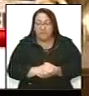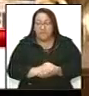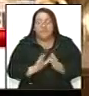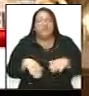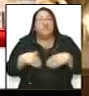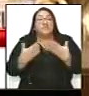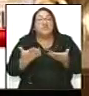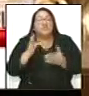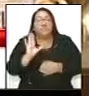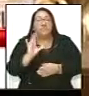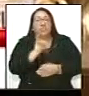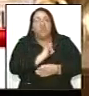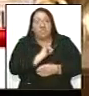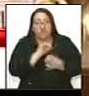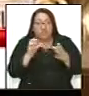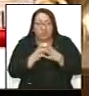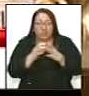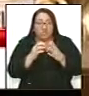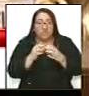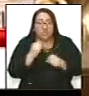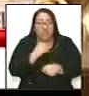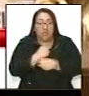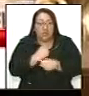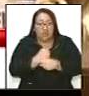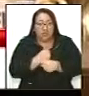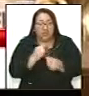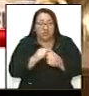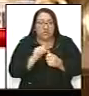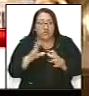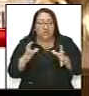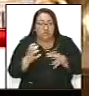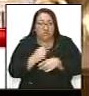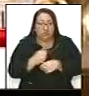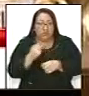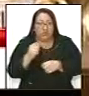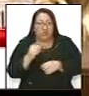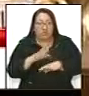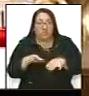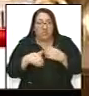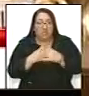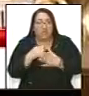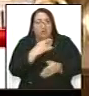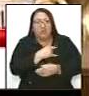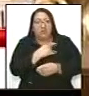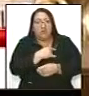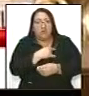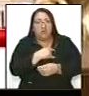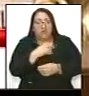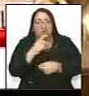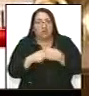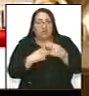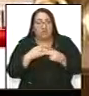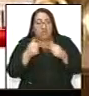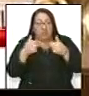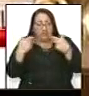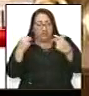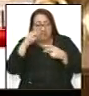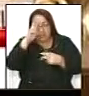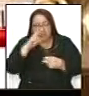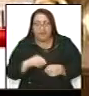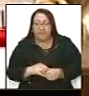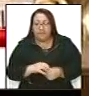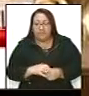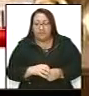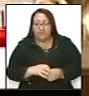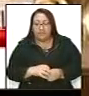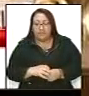dar institucionalidad y autodeterminación de sus recursos al margen de la Universidad Nacional de la Amazonía Peruana. Con